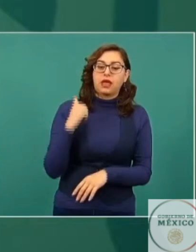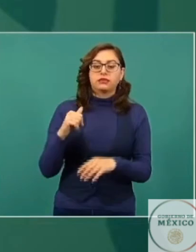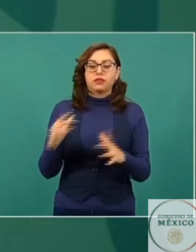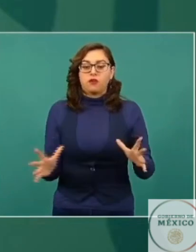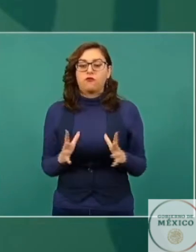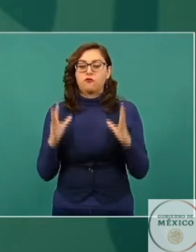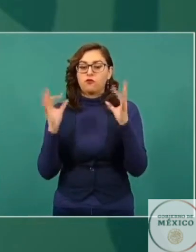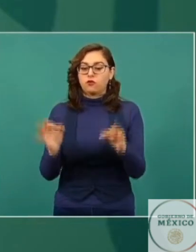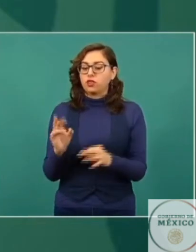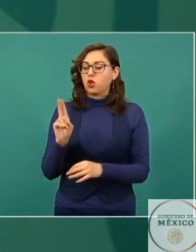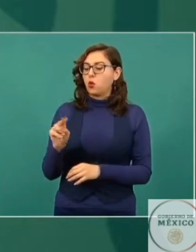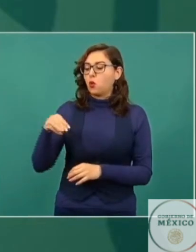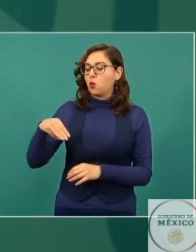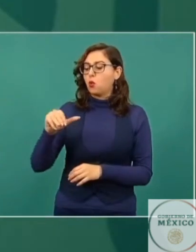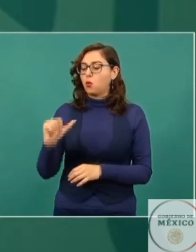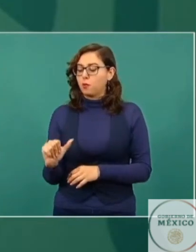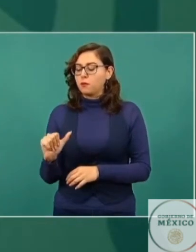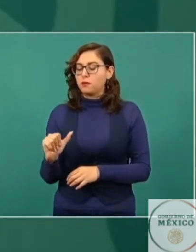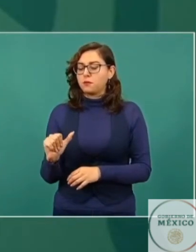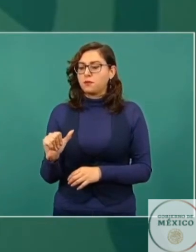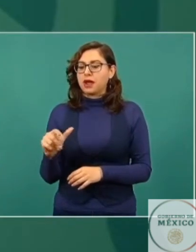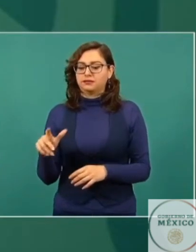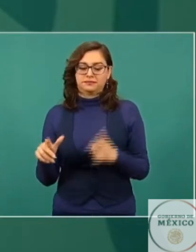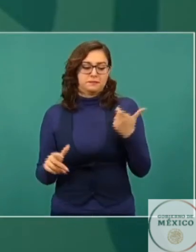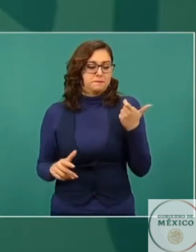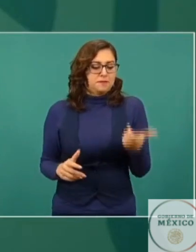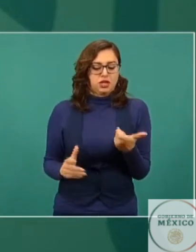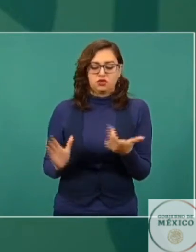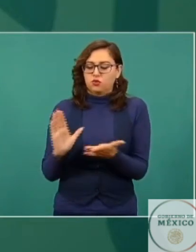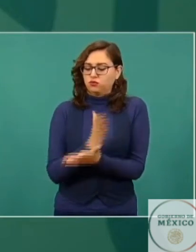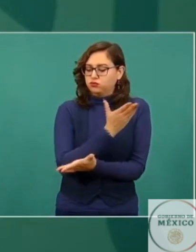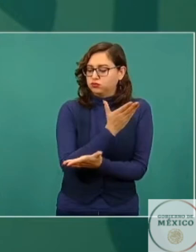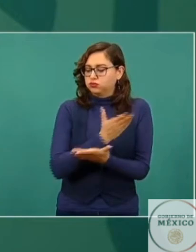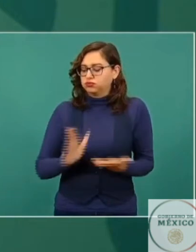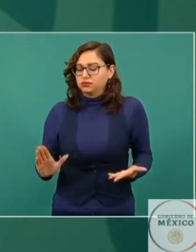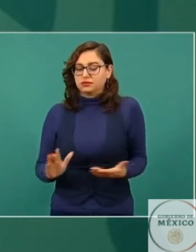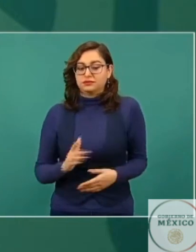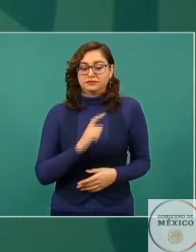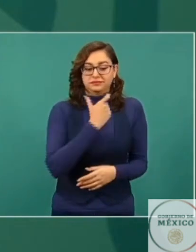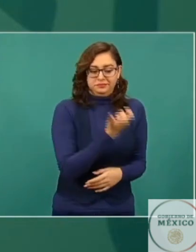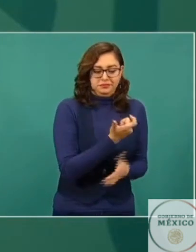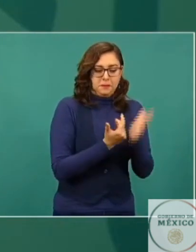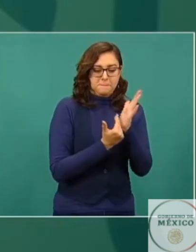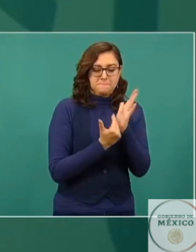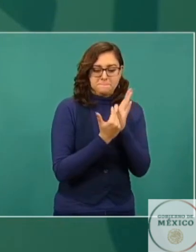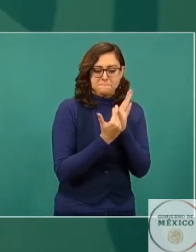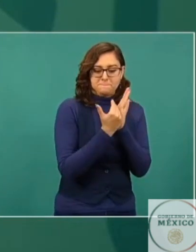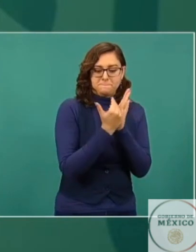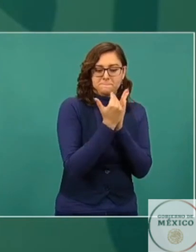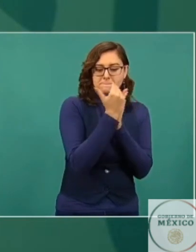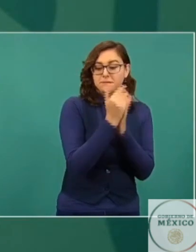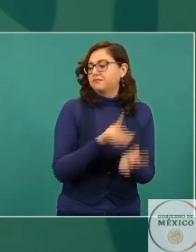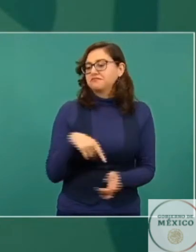se indexaran o no se vincularan al incremento del salario mínimo. Entonces